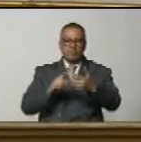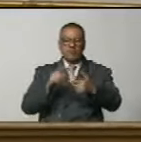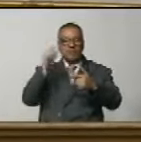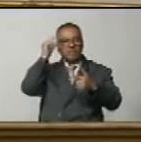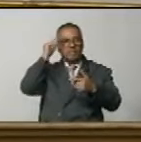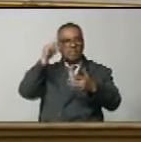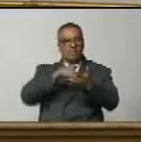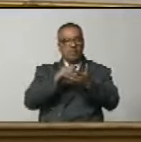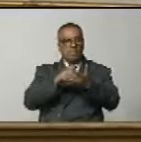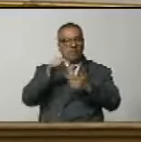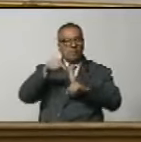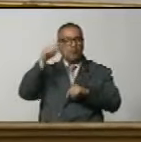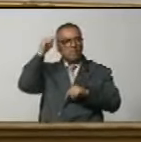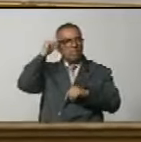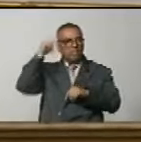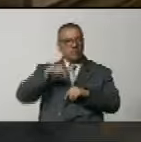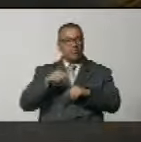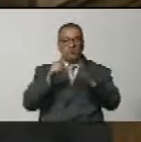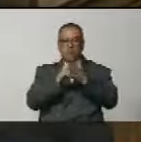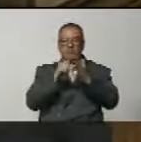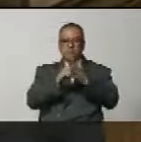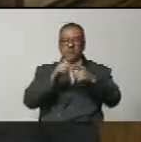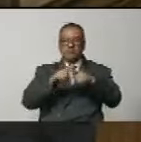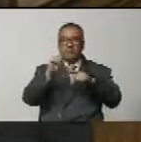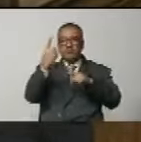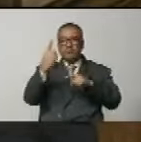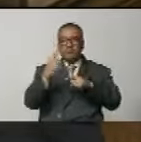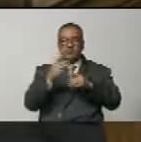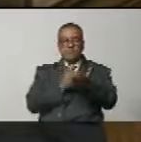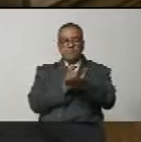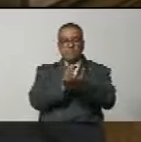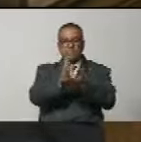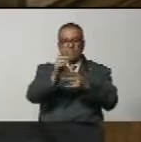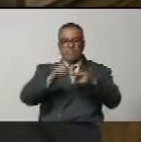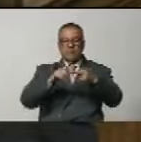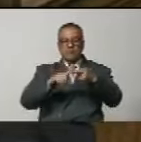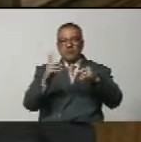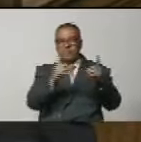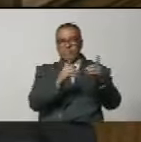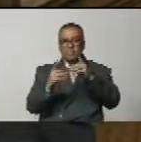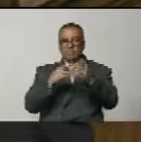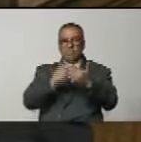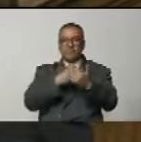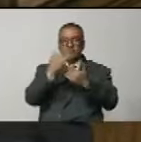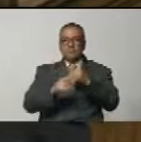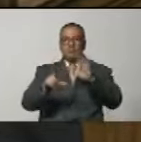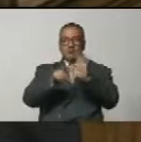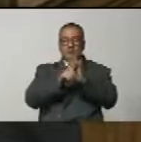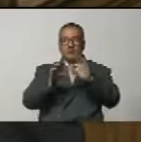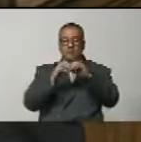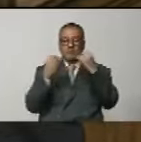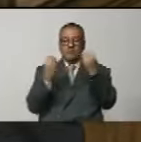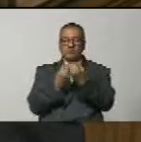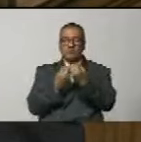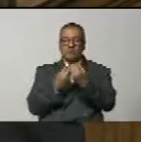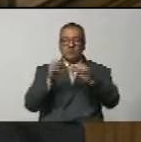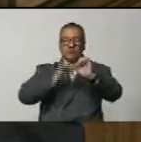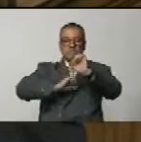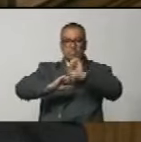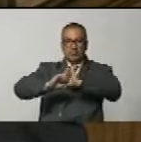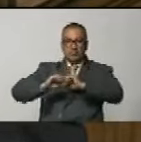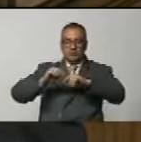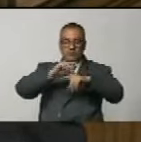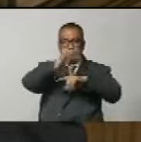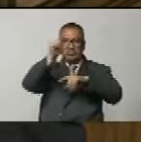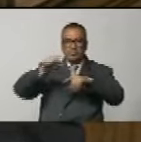propuesta de orden del día de hoy. Punto número uno. Continuación de la segunda discusión del proyecto de ley orgánica para la defensa de